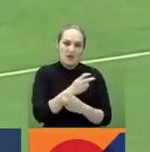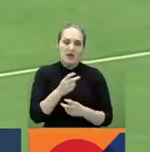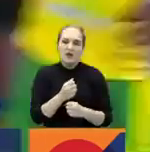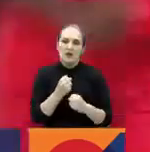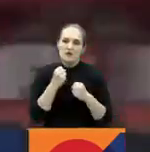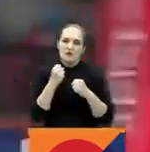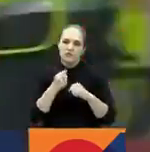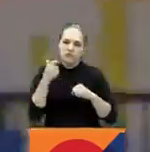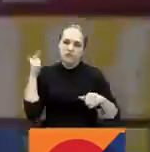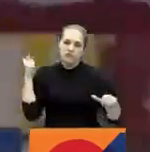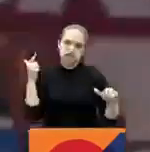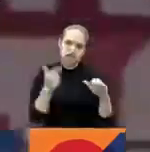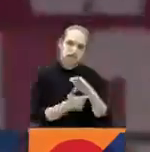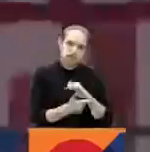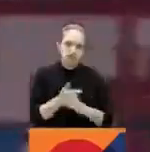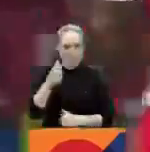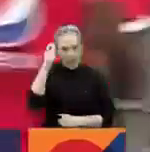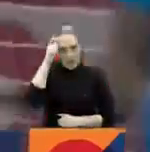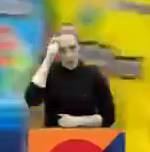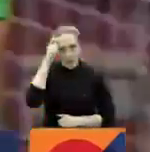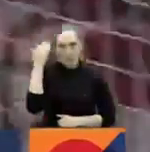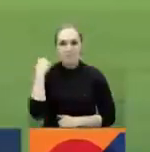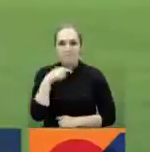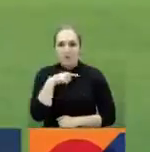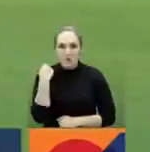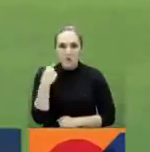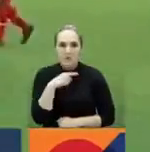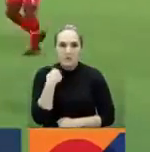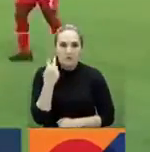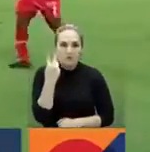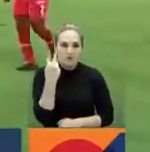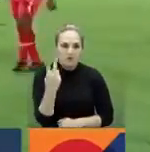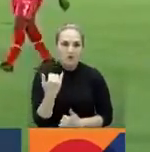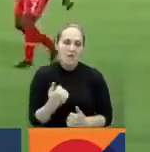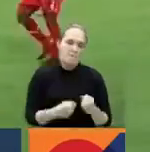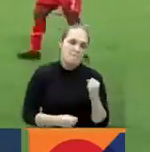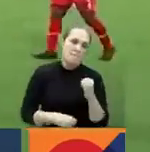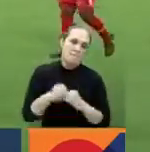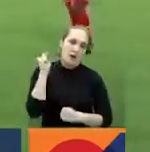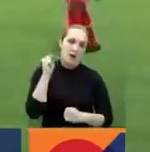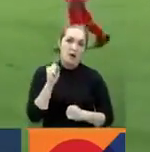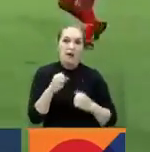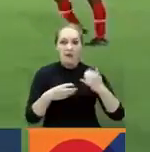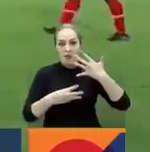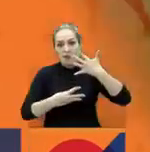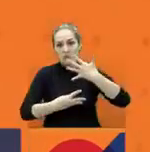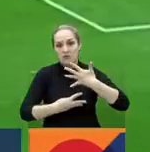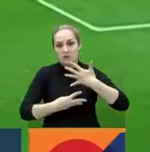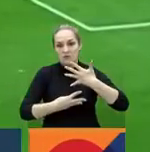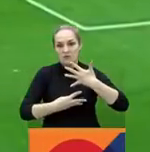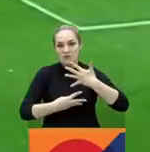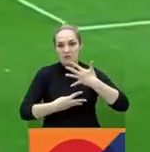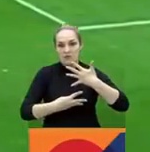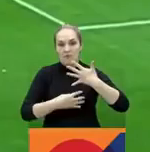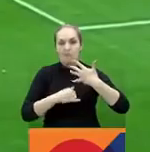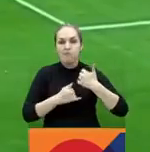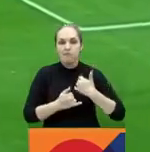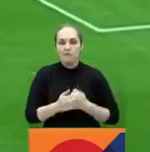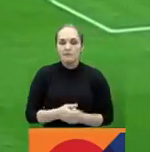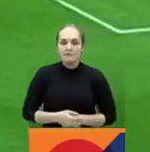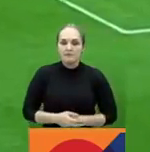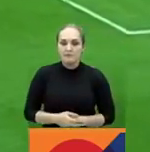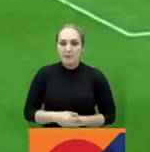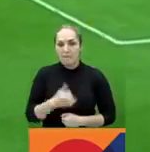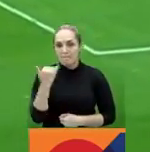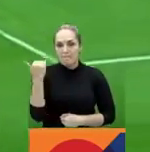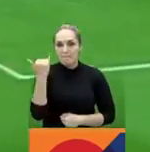la victoria después de dos fechas consecutivas perdiendo. América es el octavo en la tabla de posiciones. Y Millonarios se consolidó